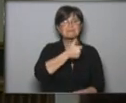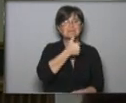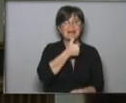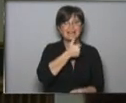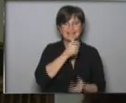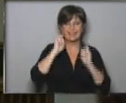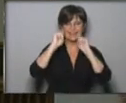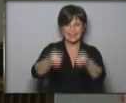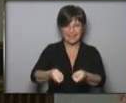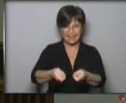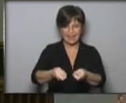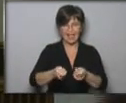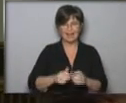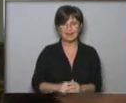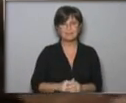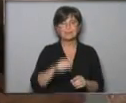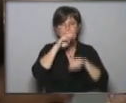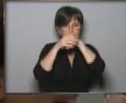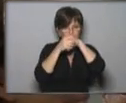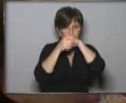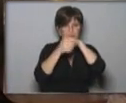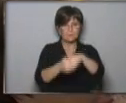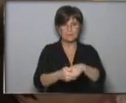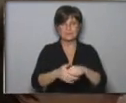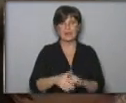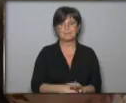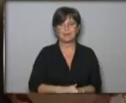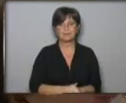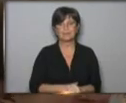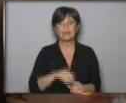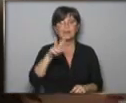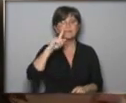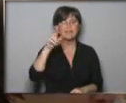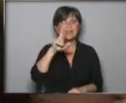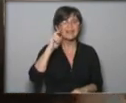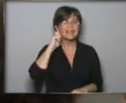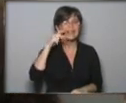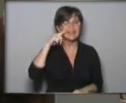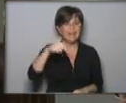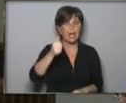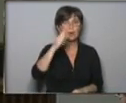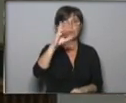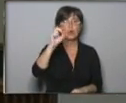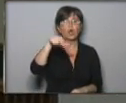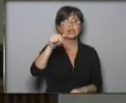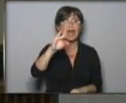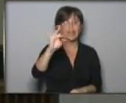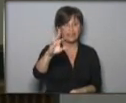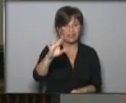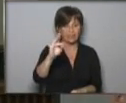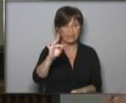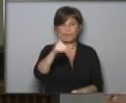mate y le besa las manos. Virginia Bonar ha trabajado todos estos